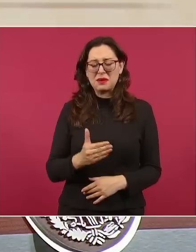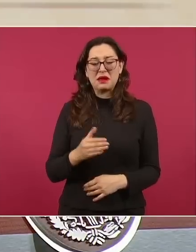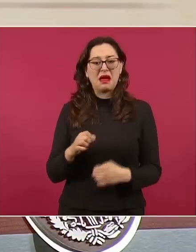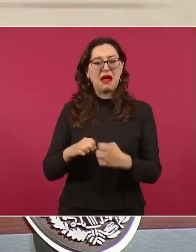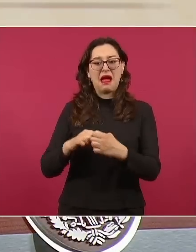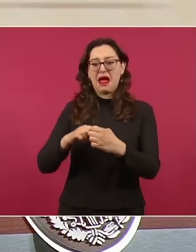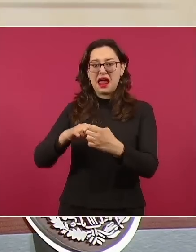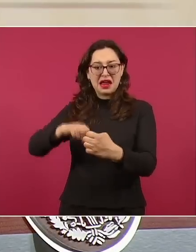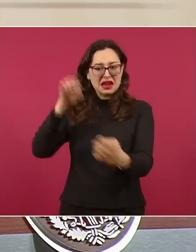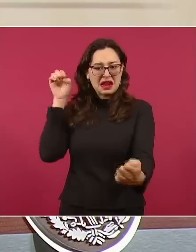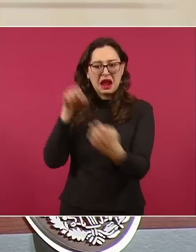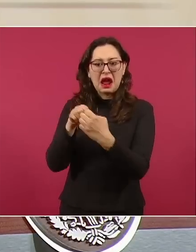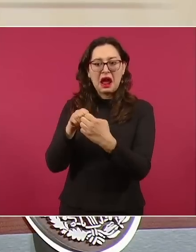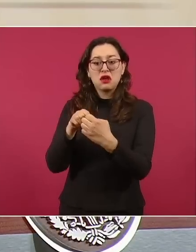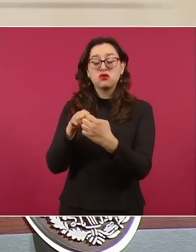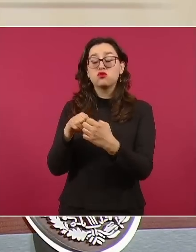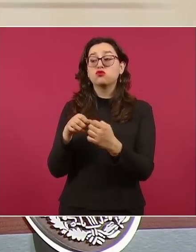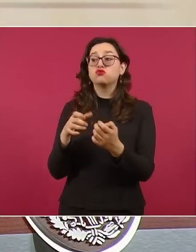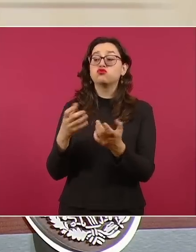reforma energética